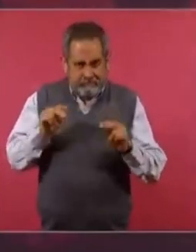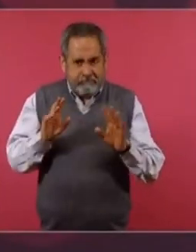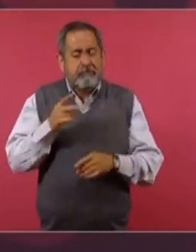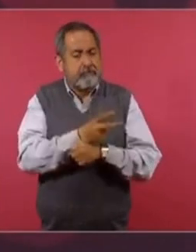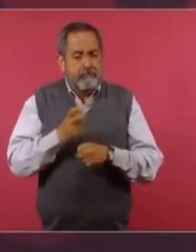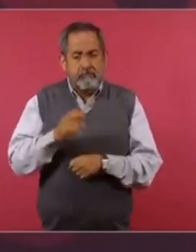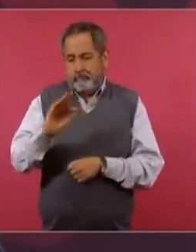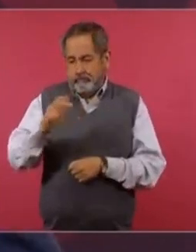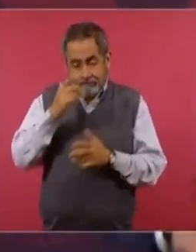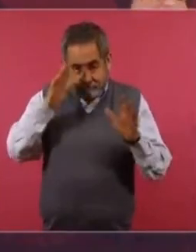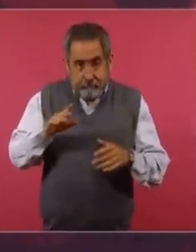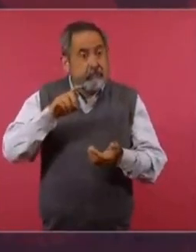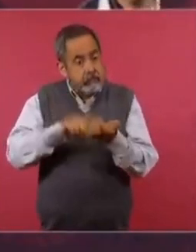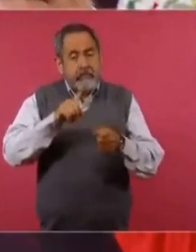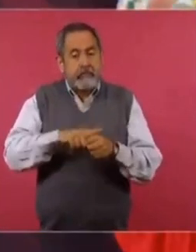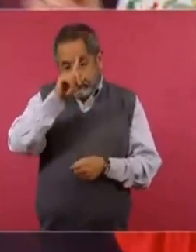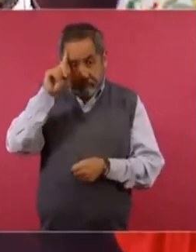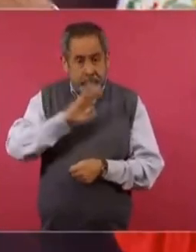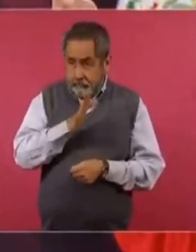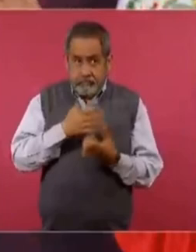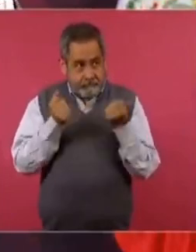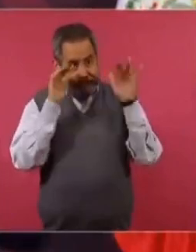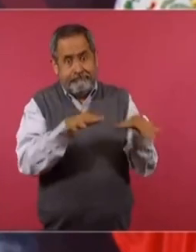a Felipe Calderón, pero digo, porque allá en Madrid están…